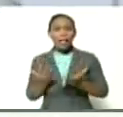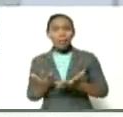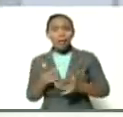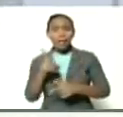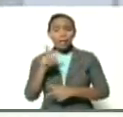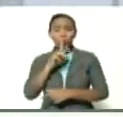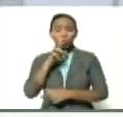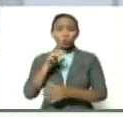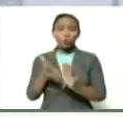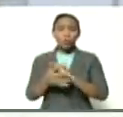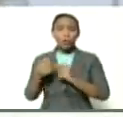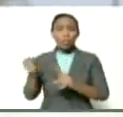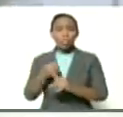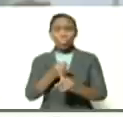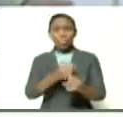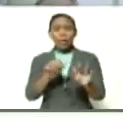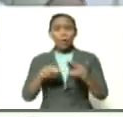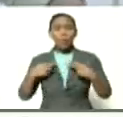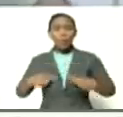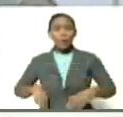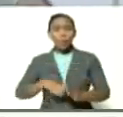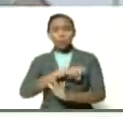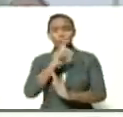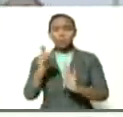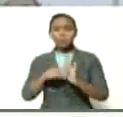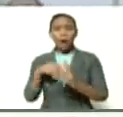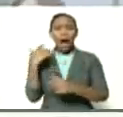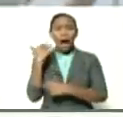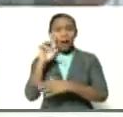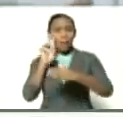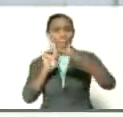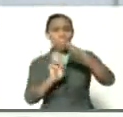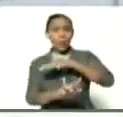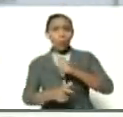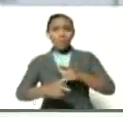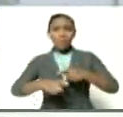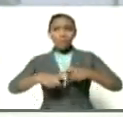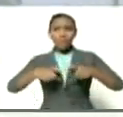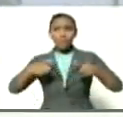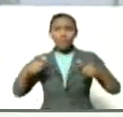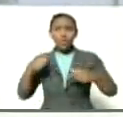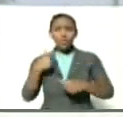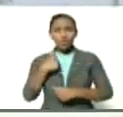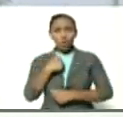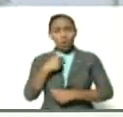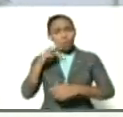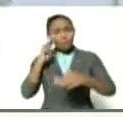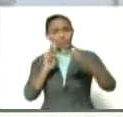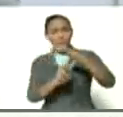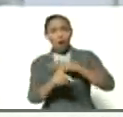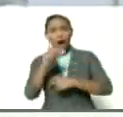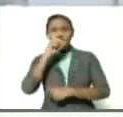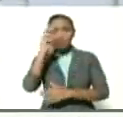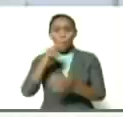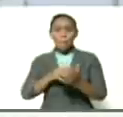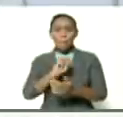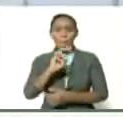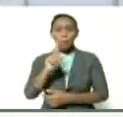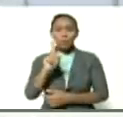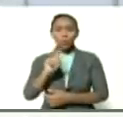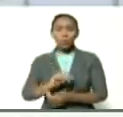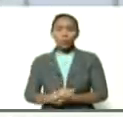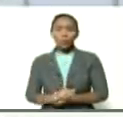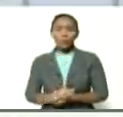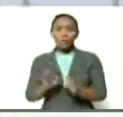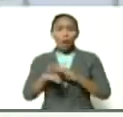la humanidad entera. Aquí tenemos las proyecciones de crecimiento, bueno, proyecciones para el año 2021.